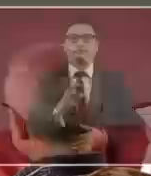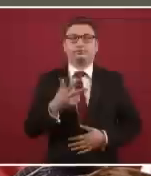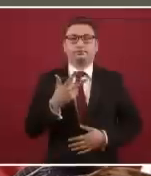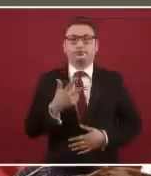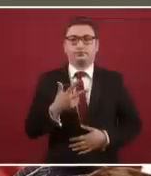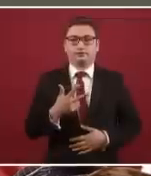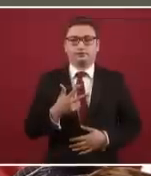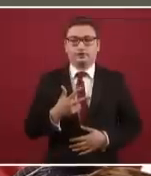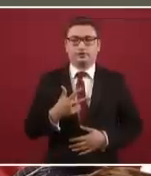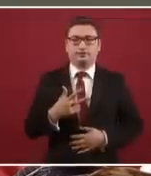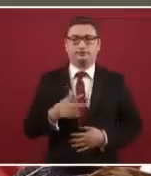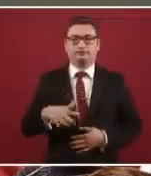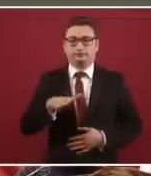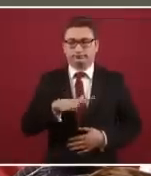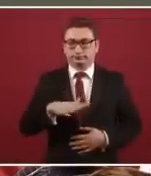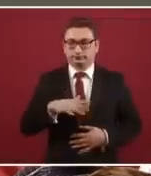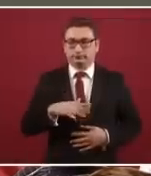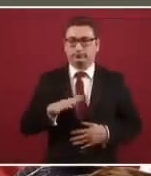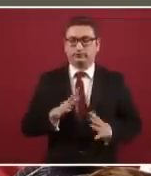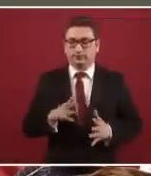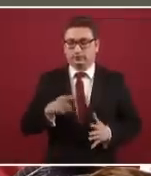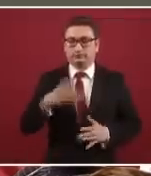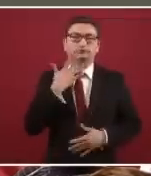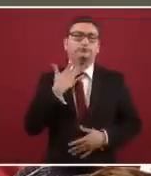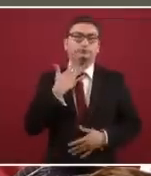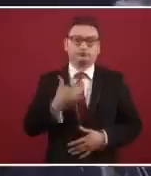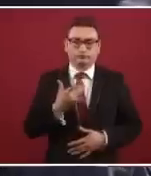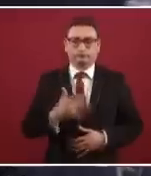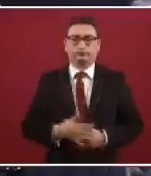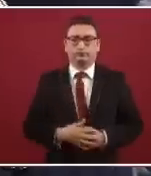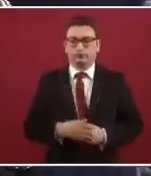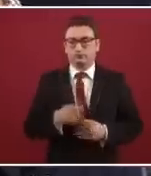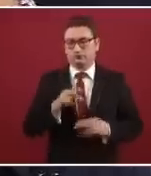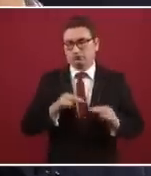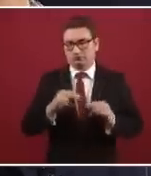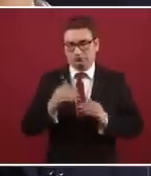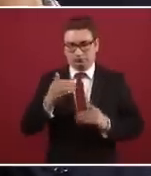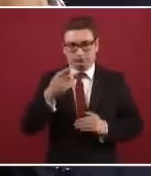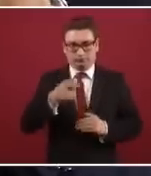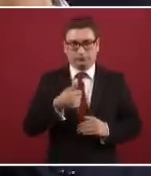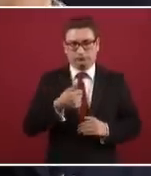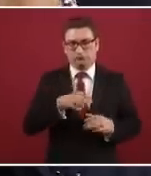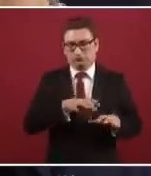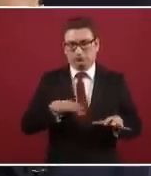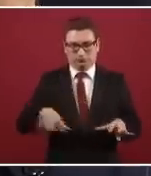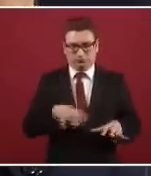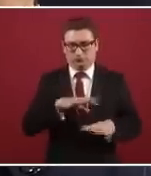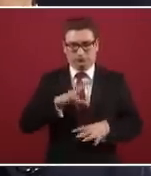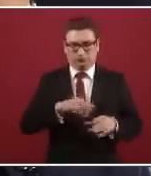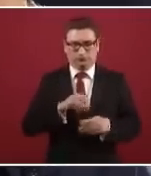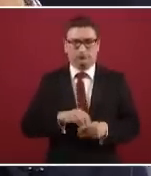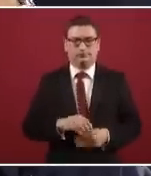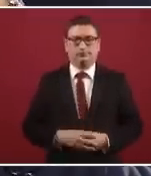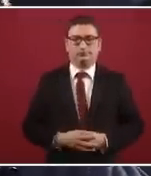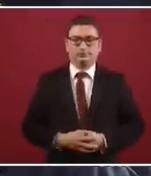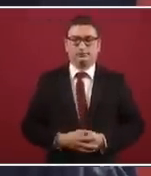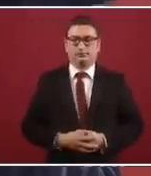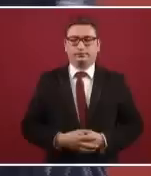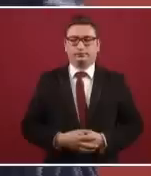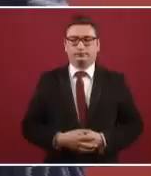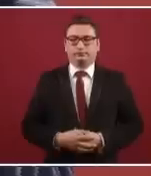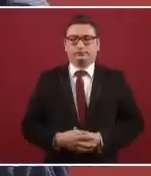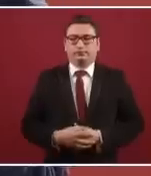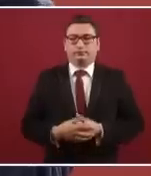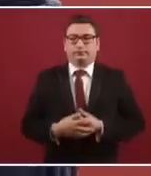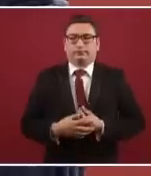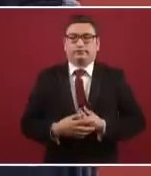las refinerías. Estamos produciendo más gasolinas en todas, en las 6 en total. Entonces,